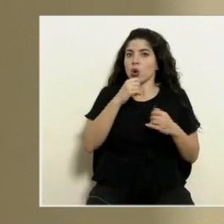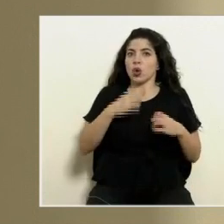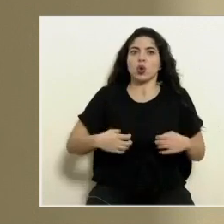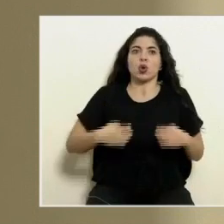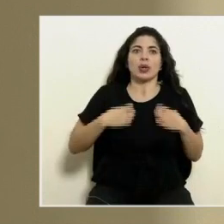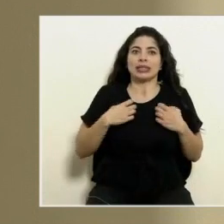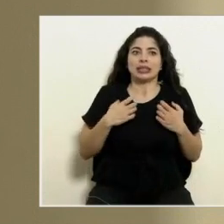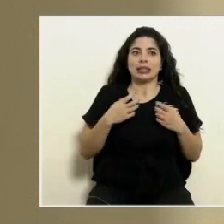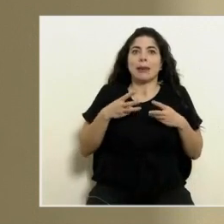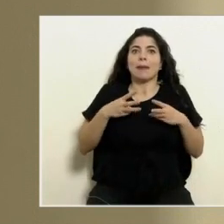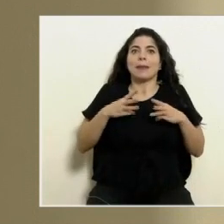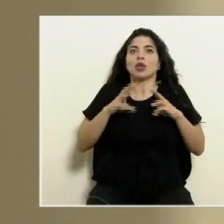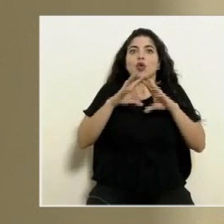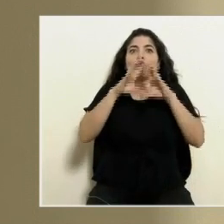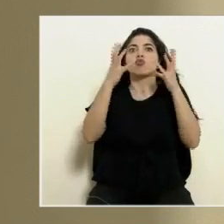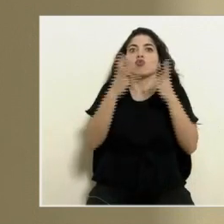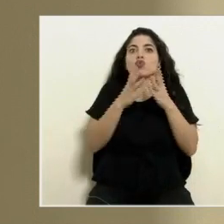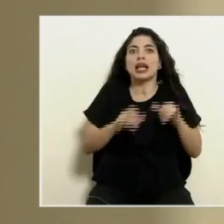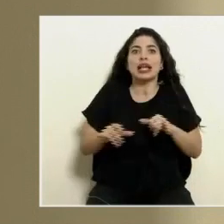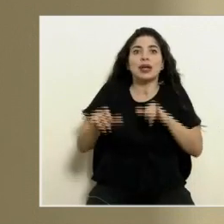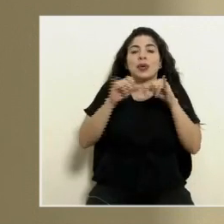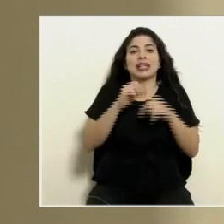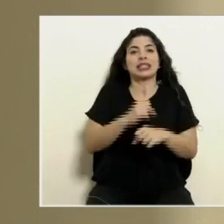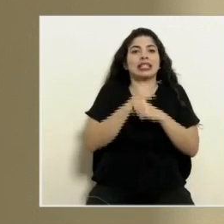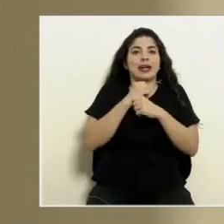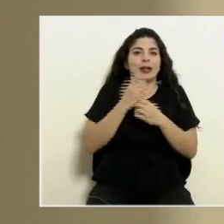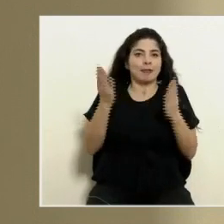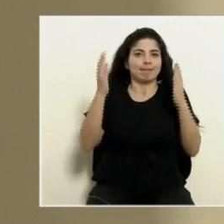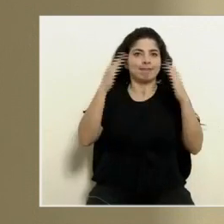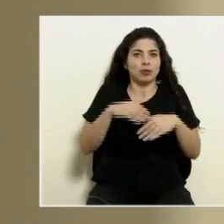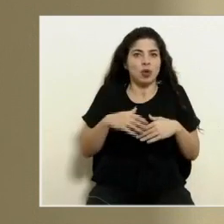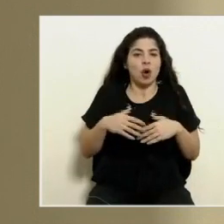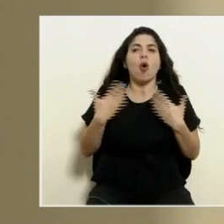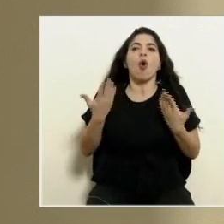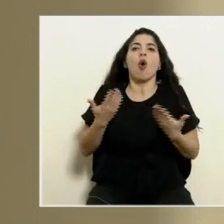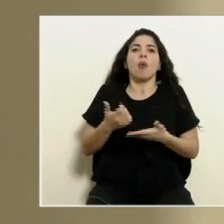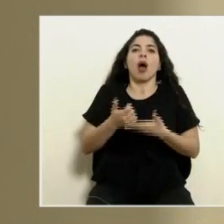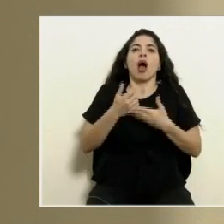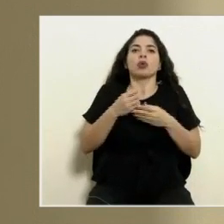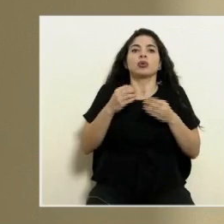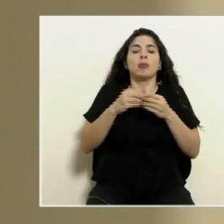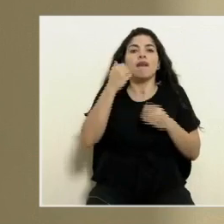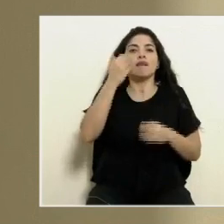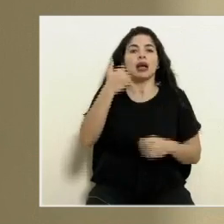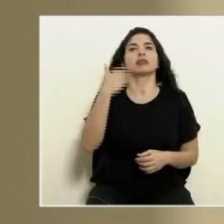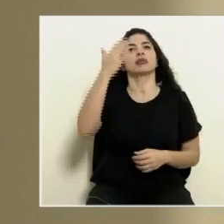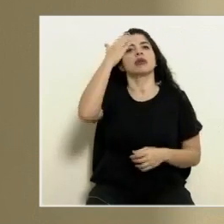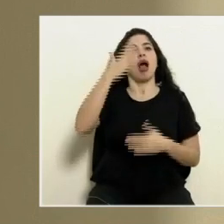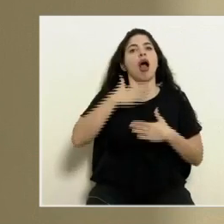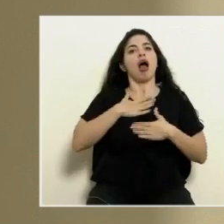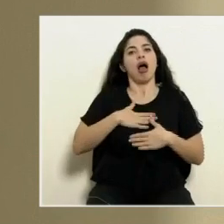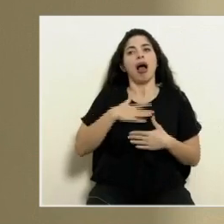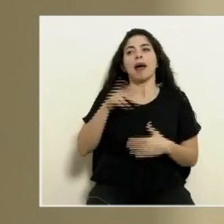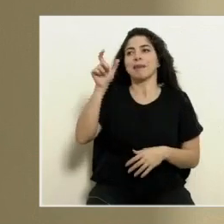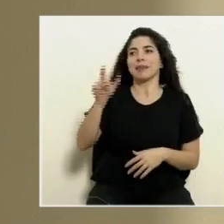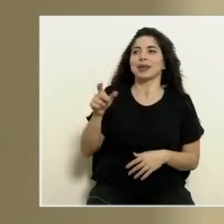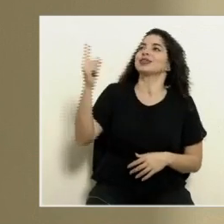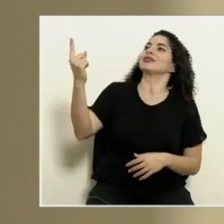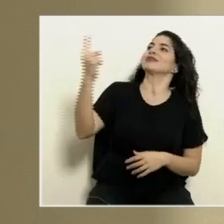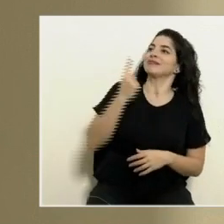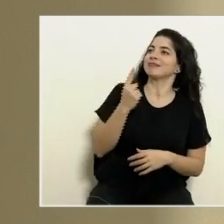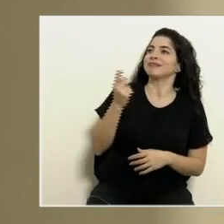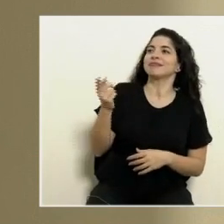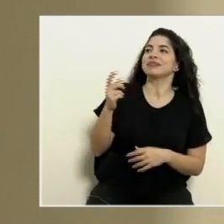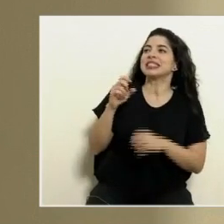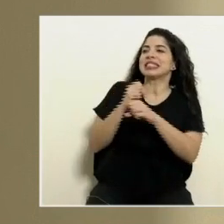mecanismos mundiales que tengan niveles altos de seguridad que puedan facilitarnos a nosotros estar tranquilos de que se puede obviar el seguro porque